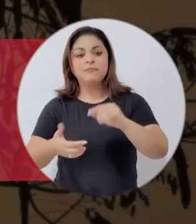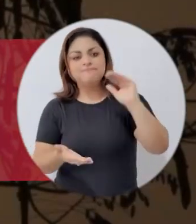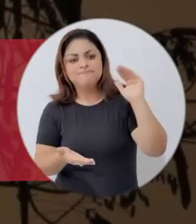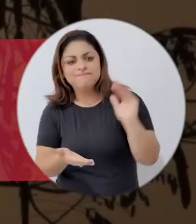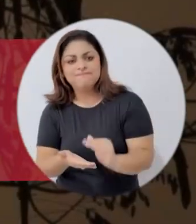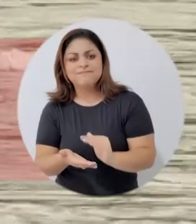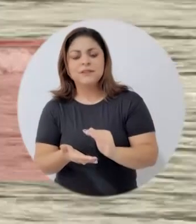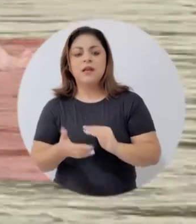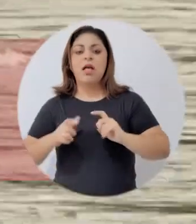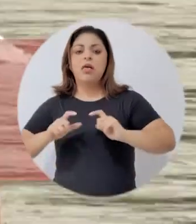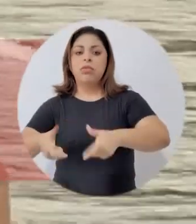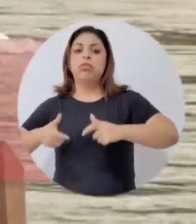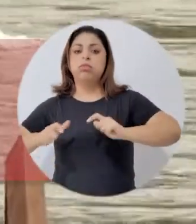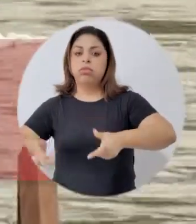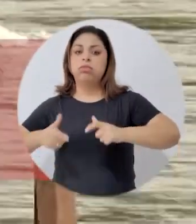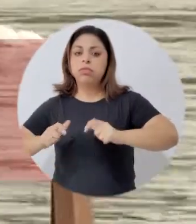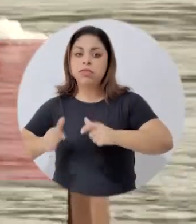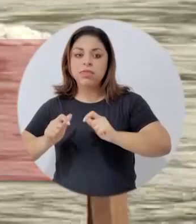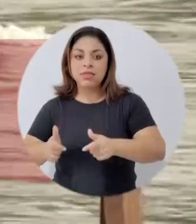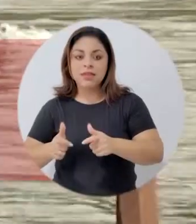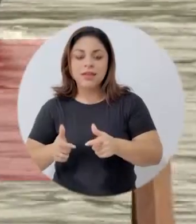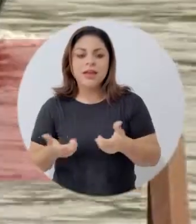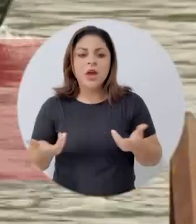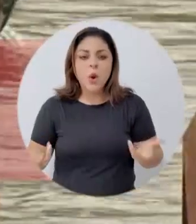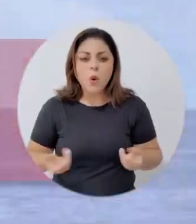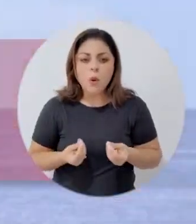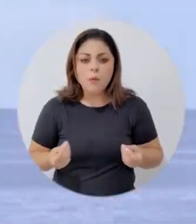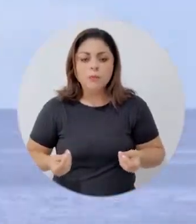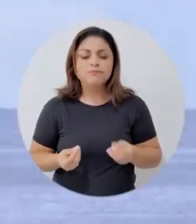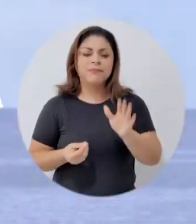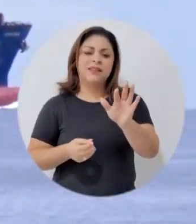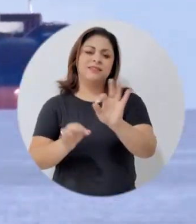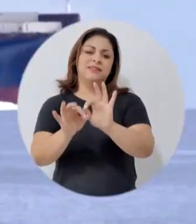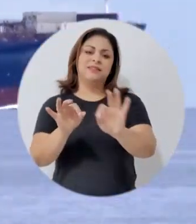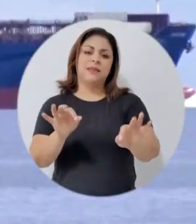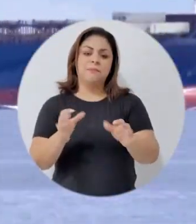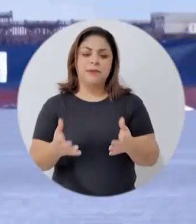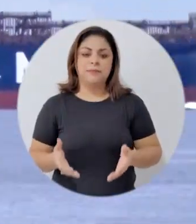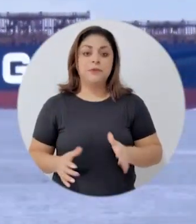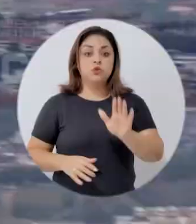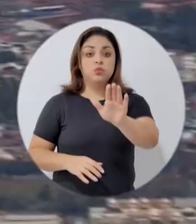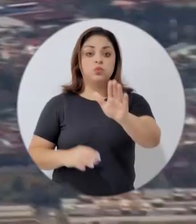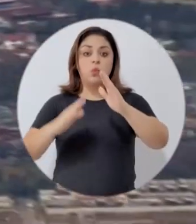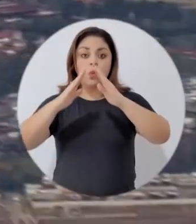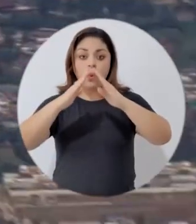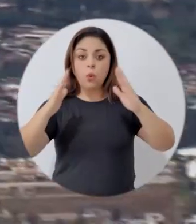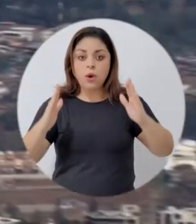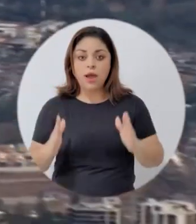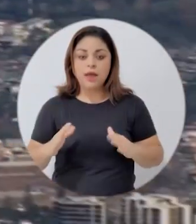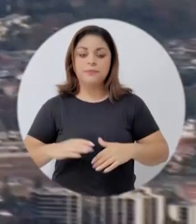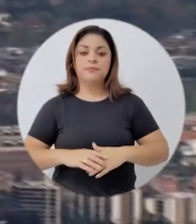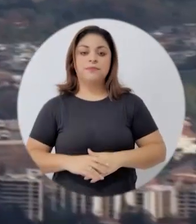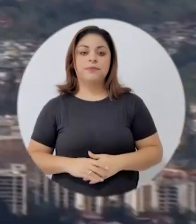generación de los residuos. ¿Cómo podemos disminuirlo? De una forma muy sencilla. en nuestros hogares,